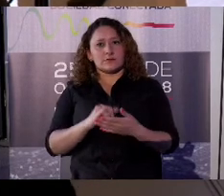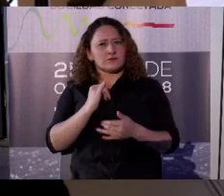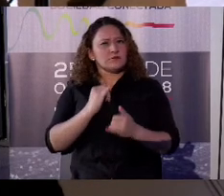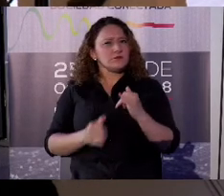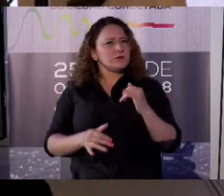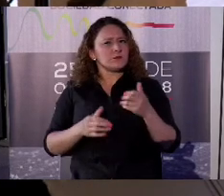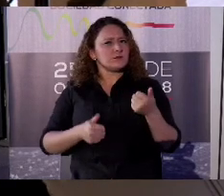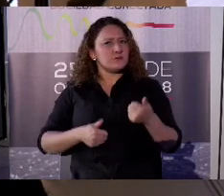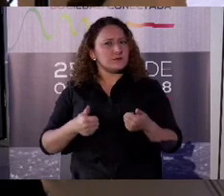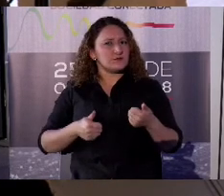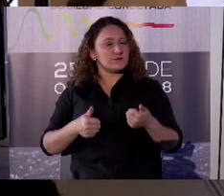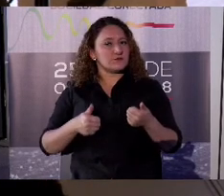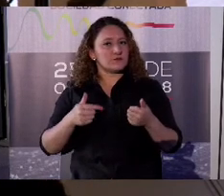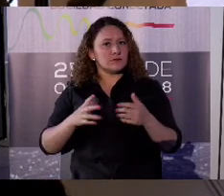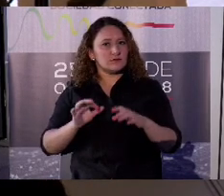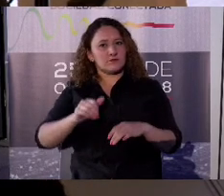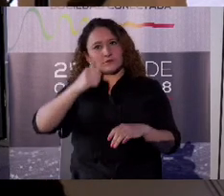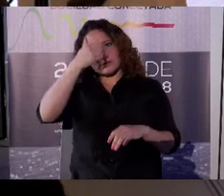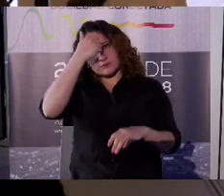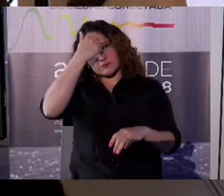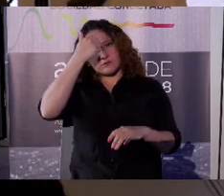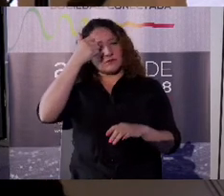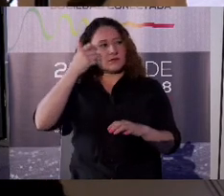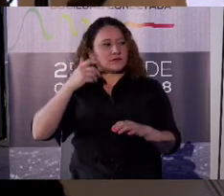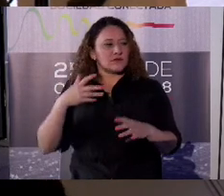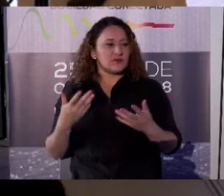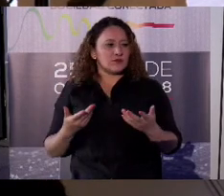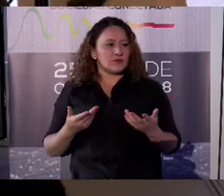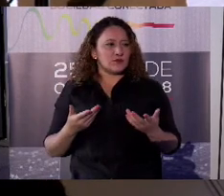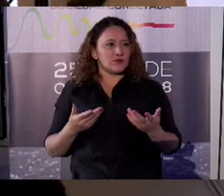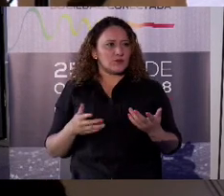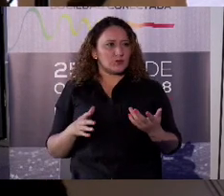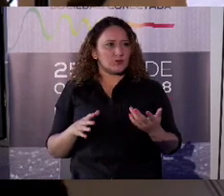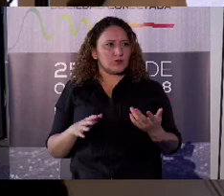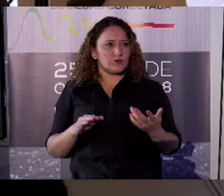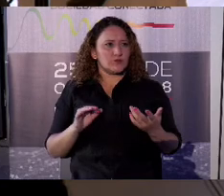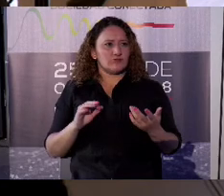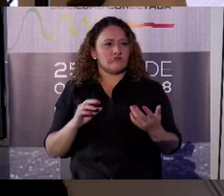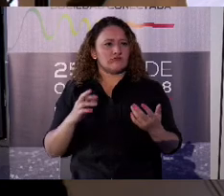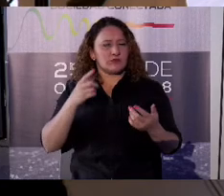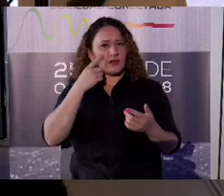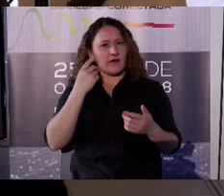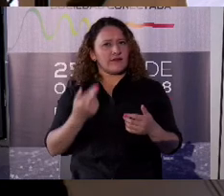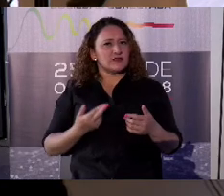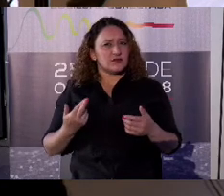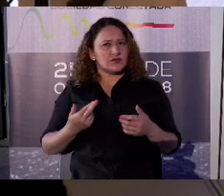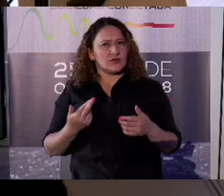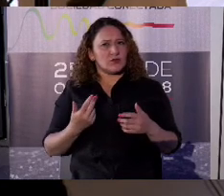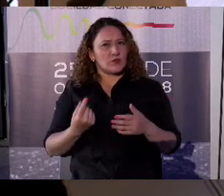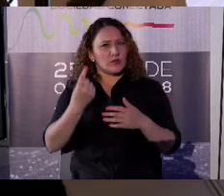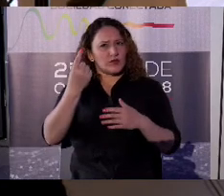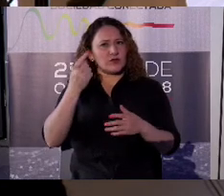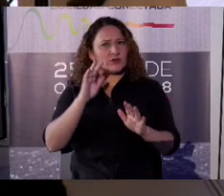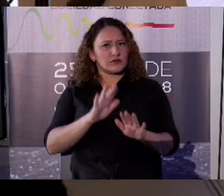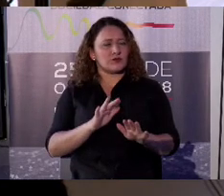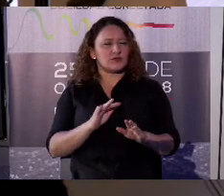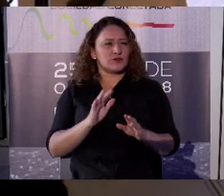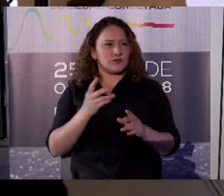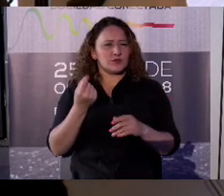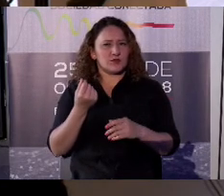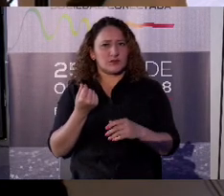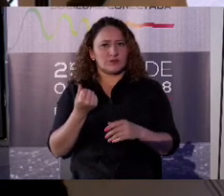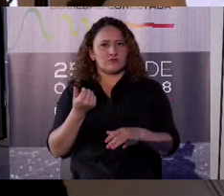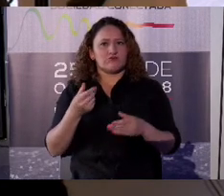tema fundamental es una revisión de las políticas de precio de espectro, que es una posible barrera